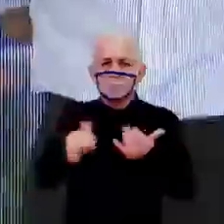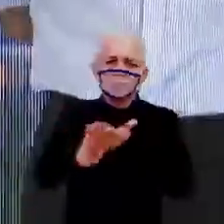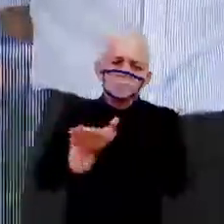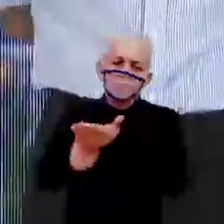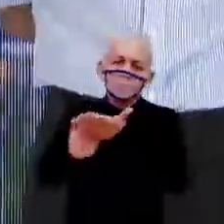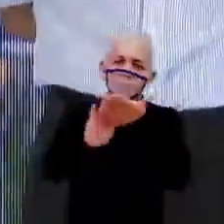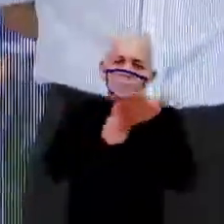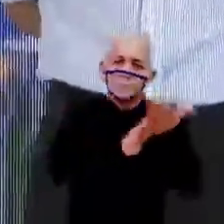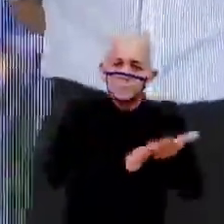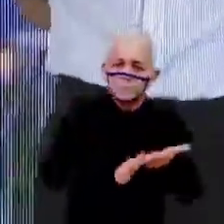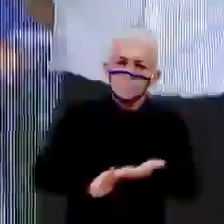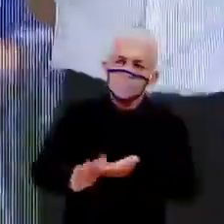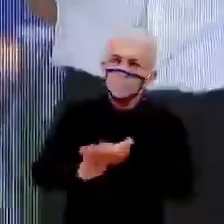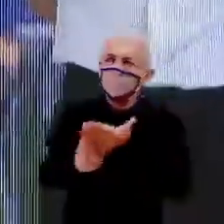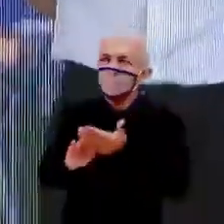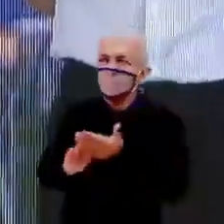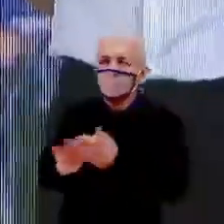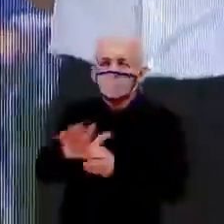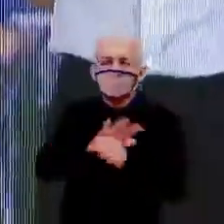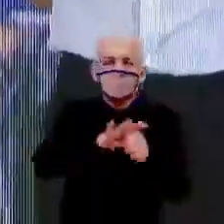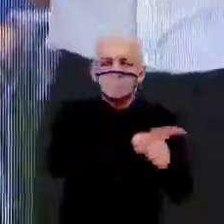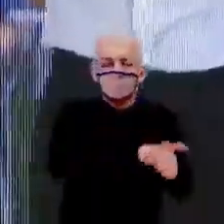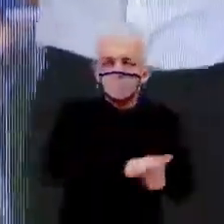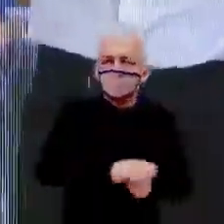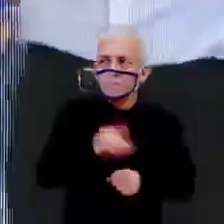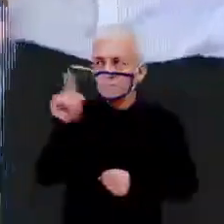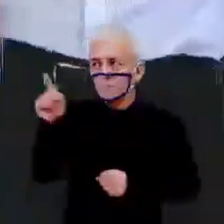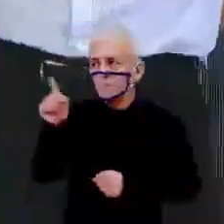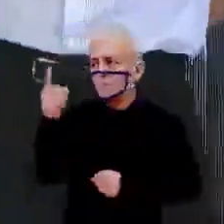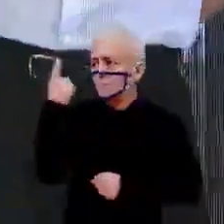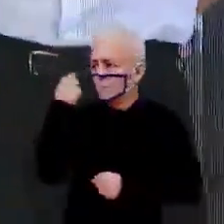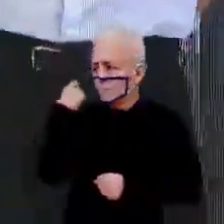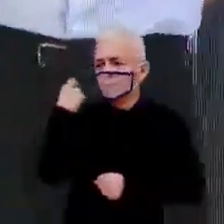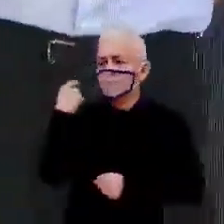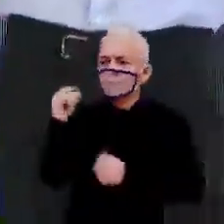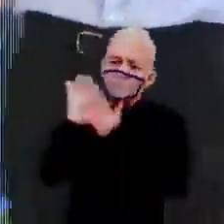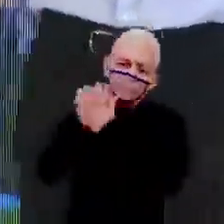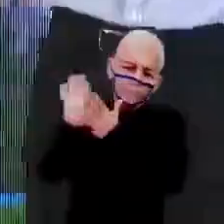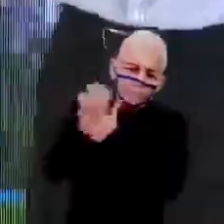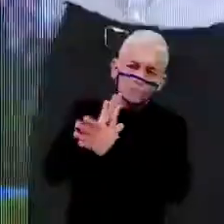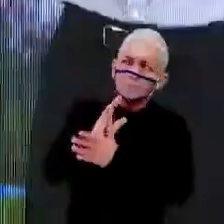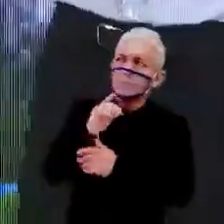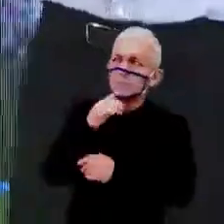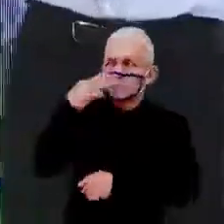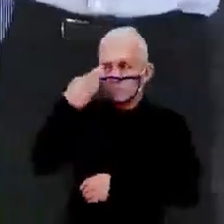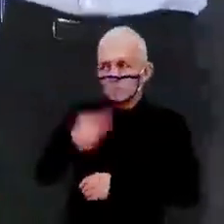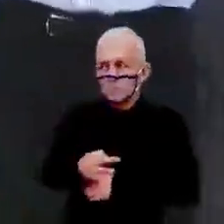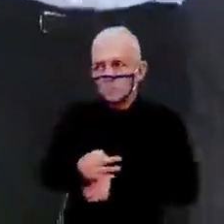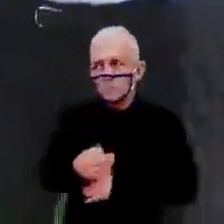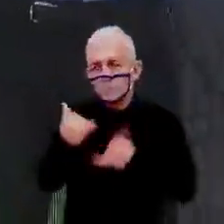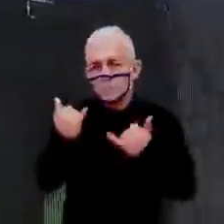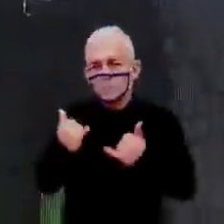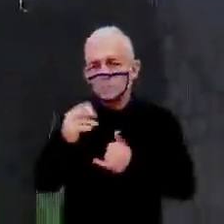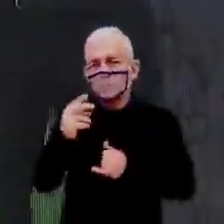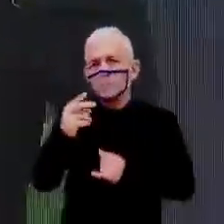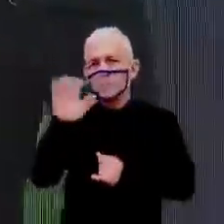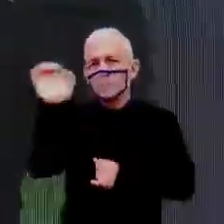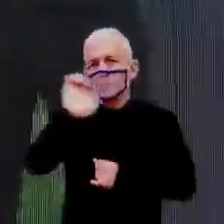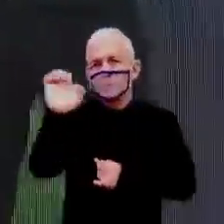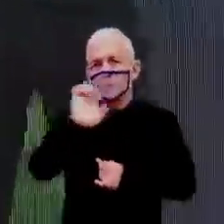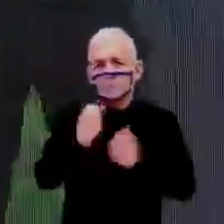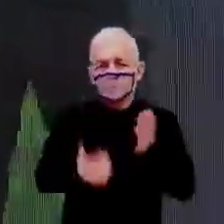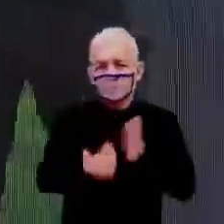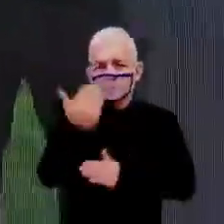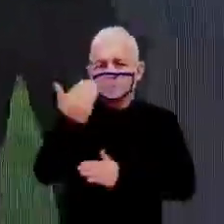tarea de arroyos barriales. Y lo vamos a hacer. Ya usted ayer nos decía y nos ratificaba que a partir del mes de enero